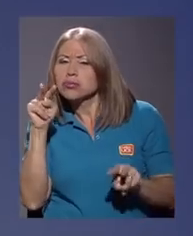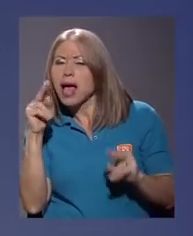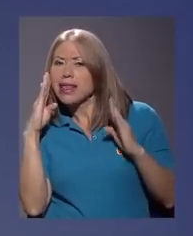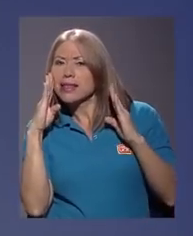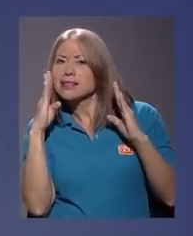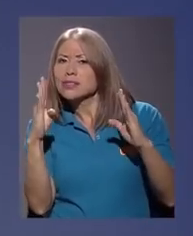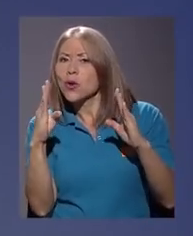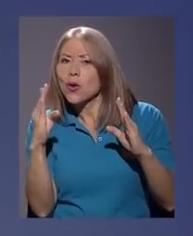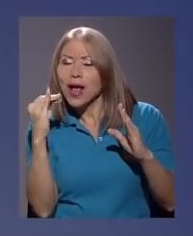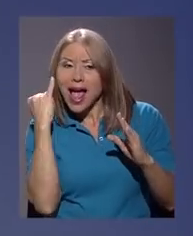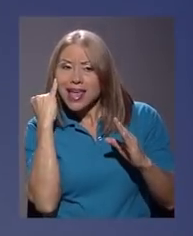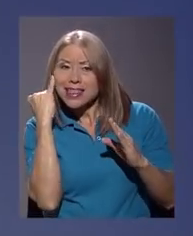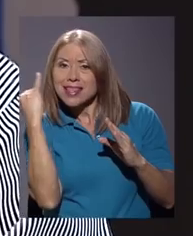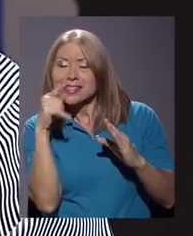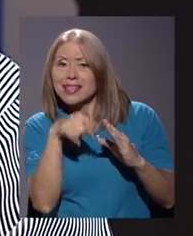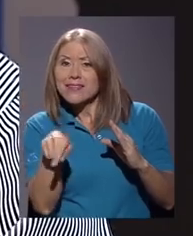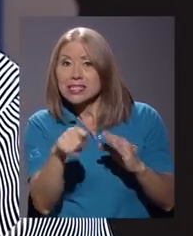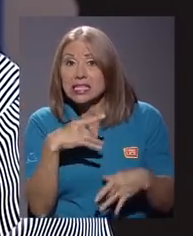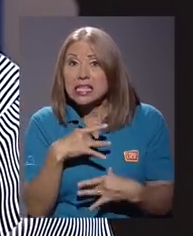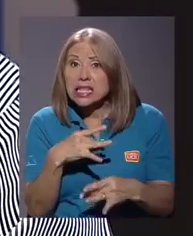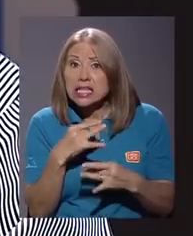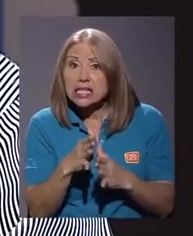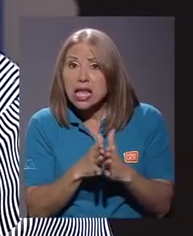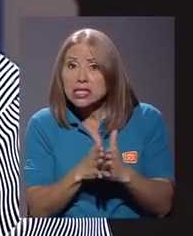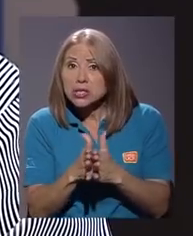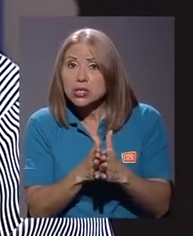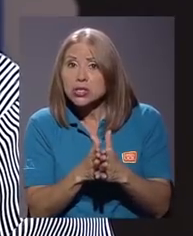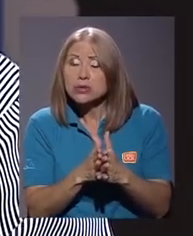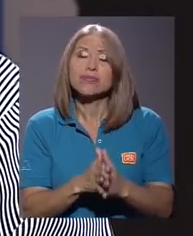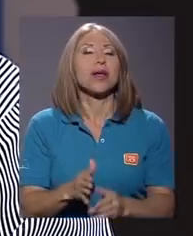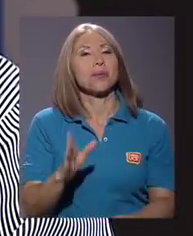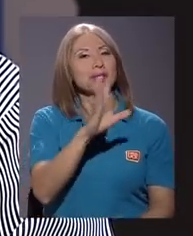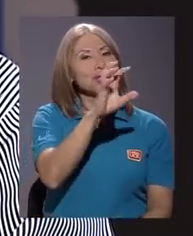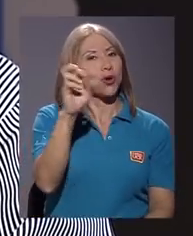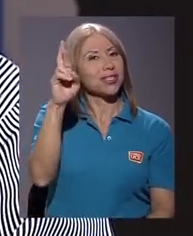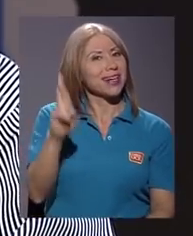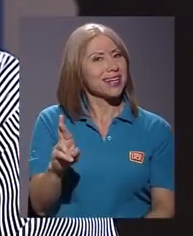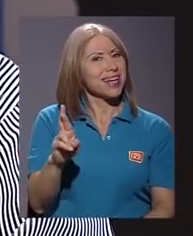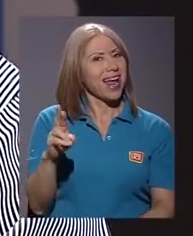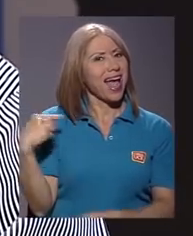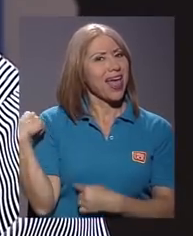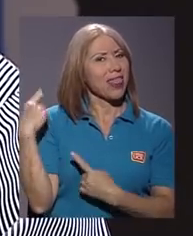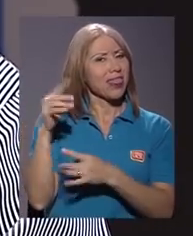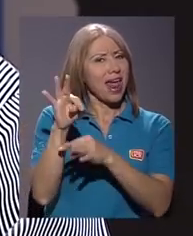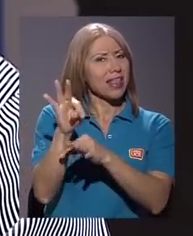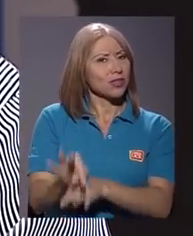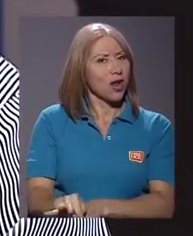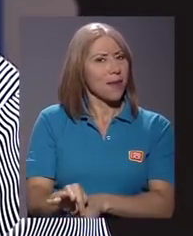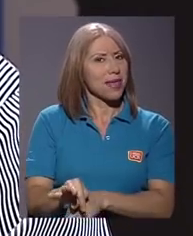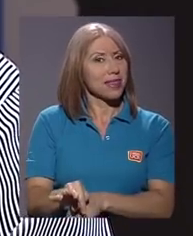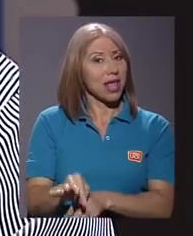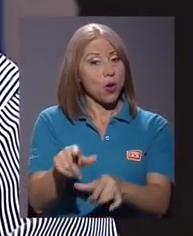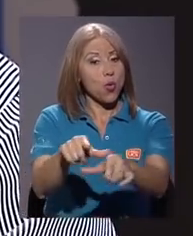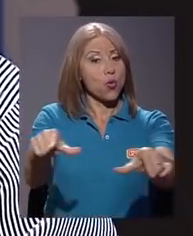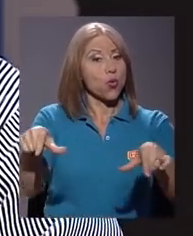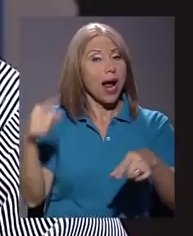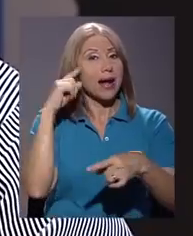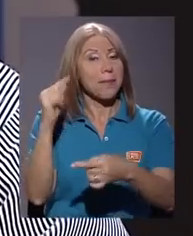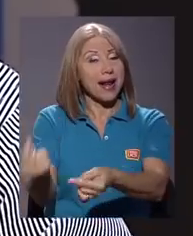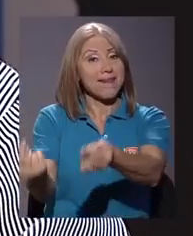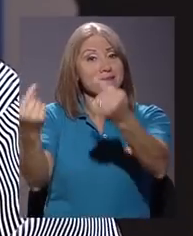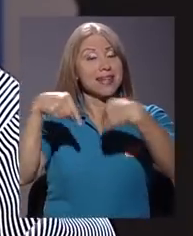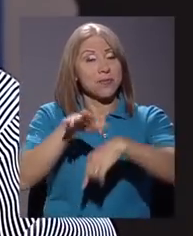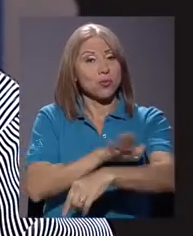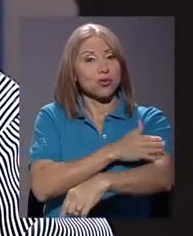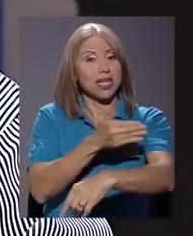Y cuánto interés despierta pues Costa Rica no es tradicionalmente un destino musical verdad por lo menos desde